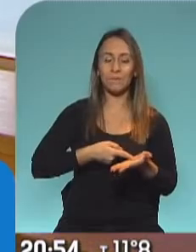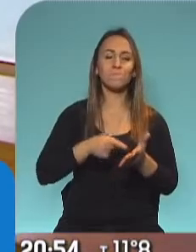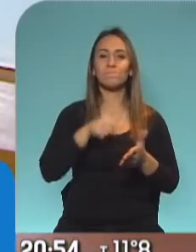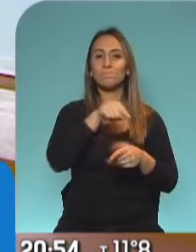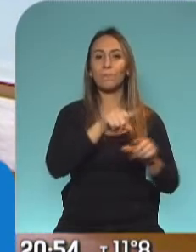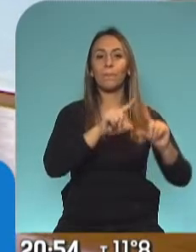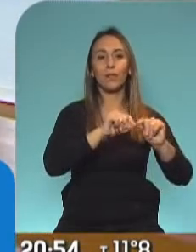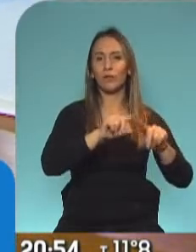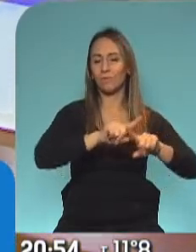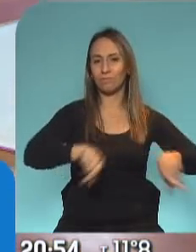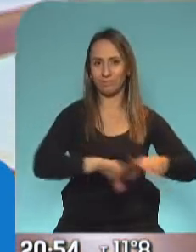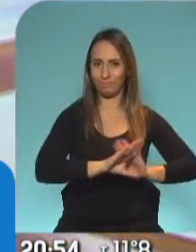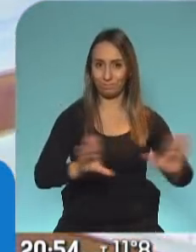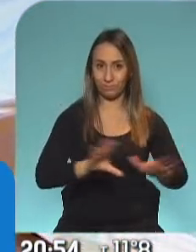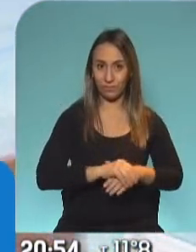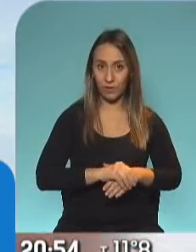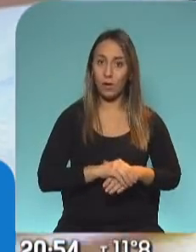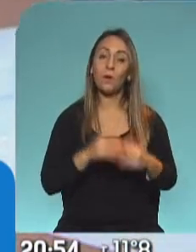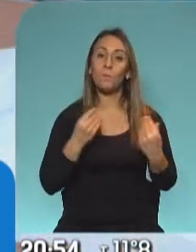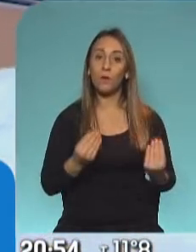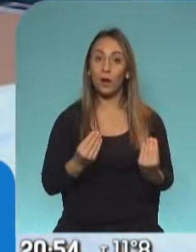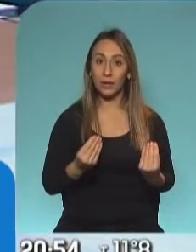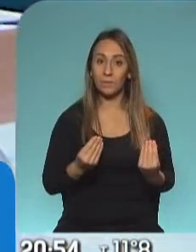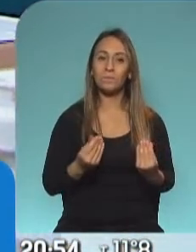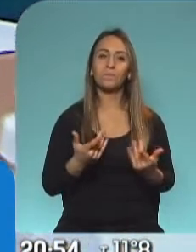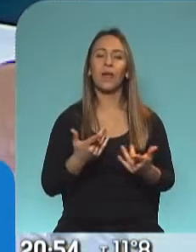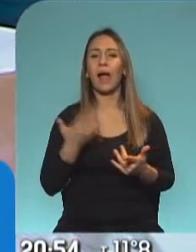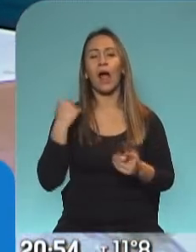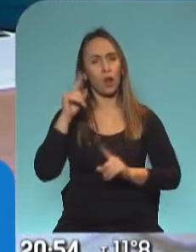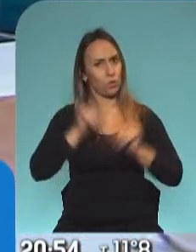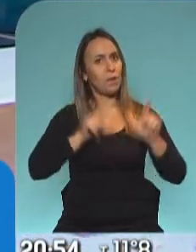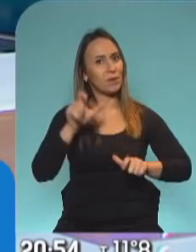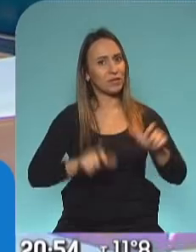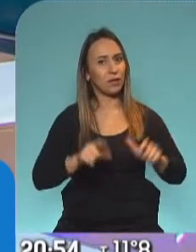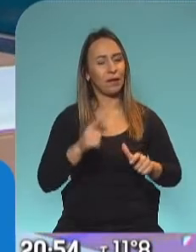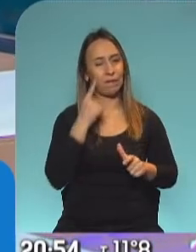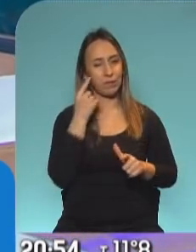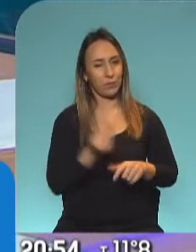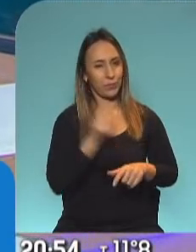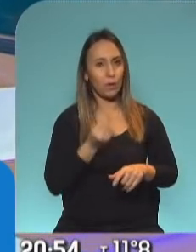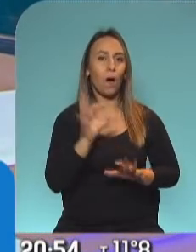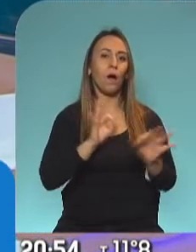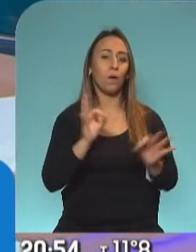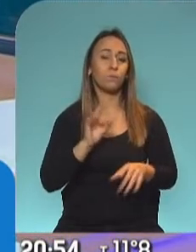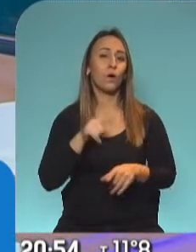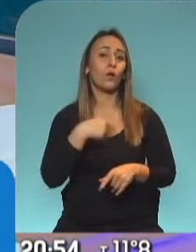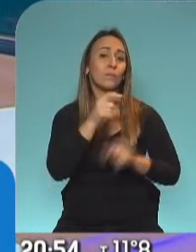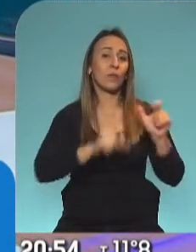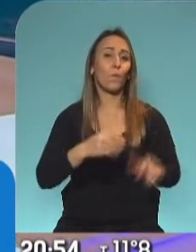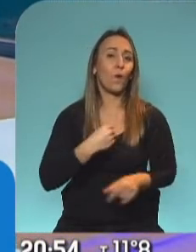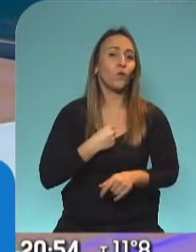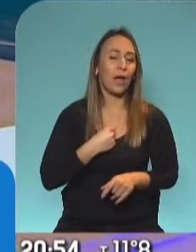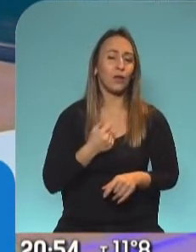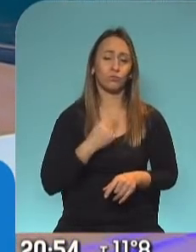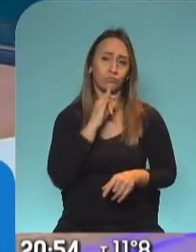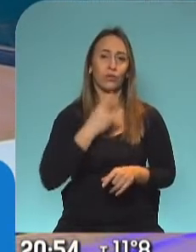usando porque de alguna manera hubo algunos malintencionados o gente que voluntariamente se ofreció a inscribir a